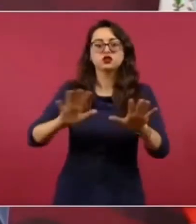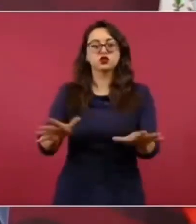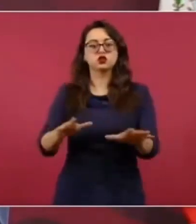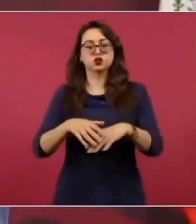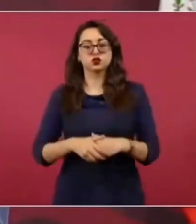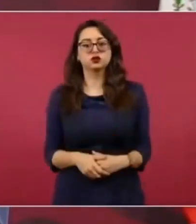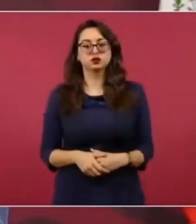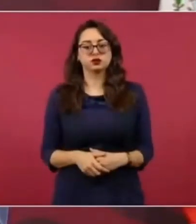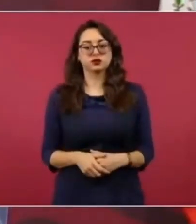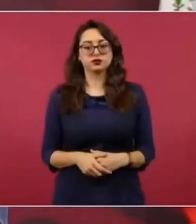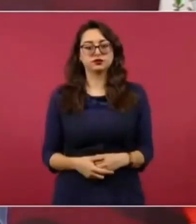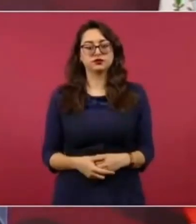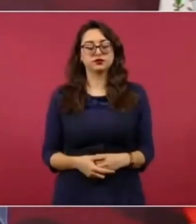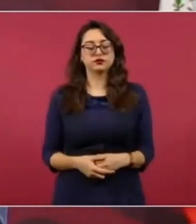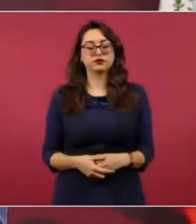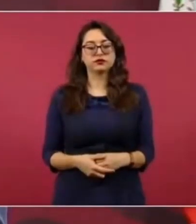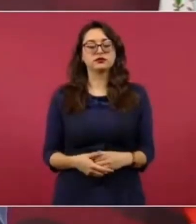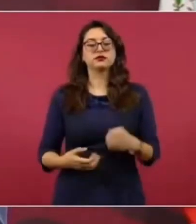con educación